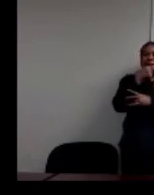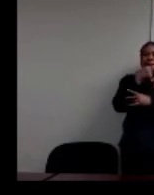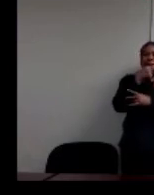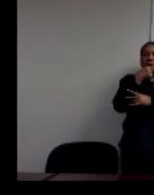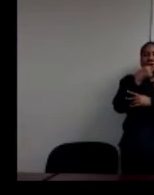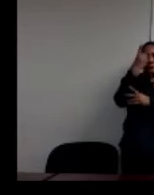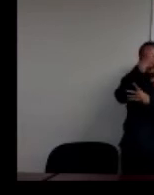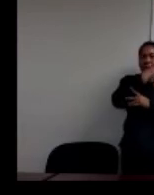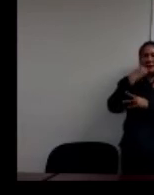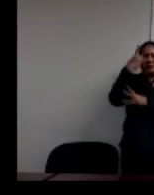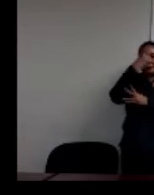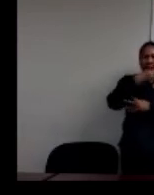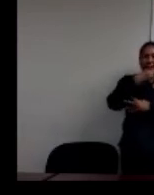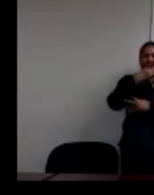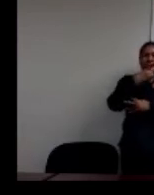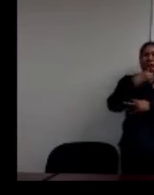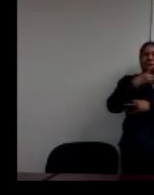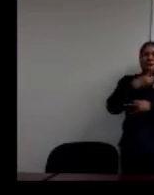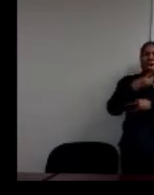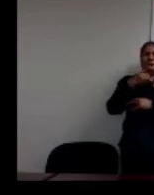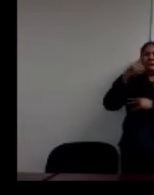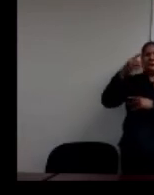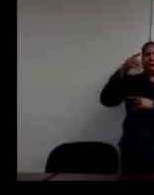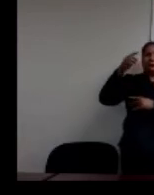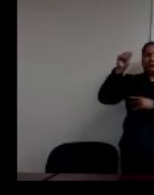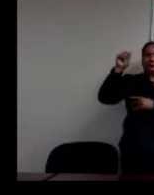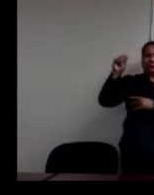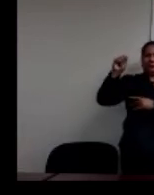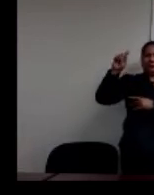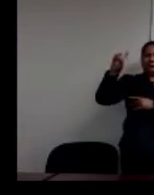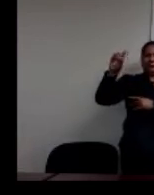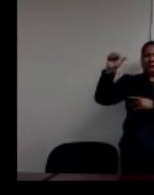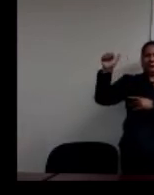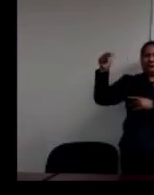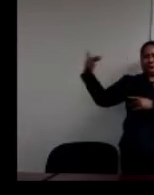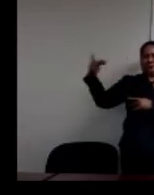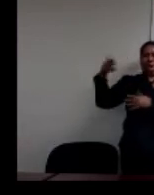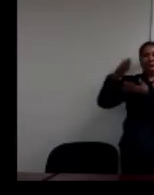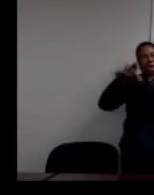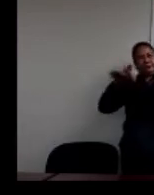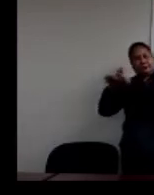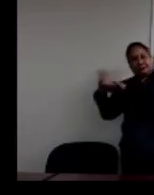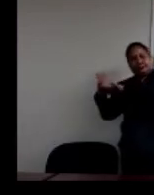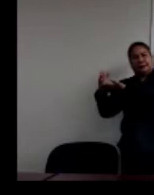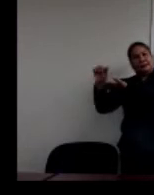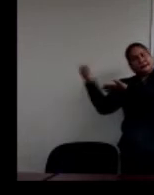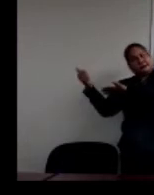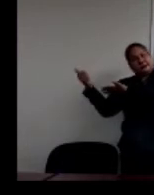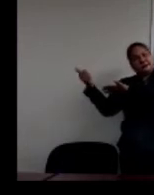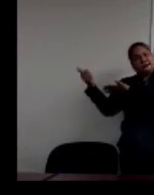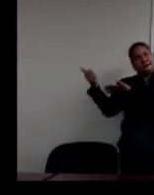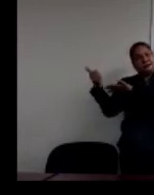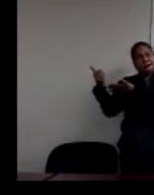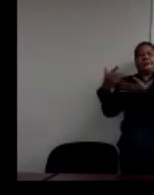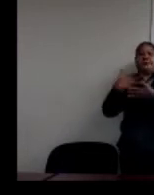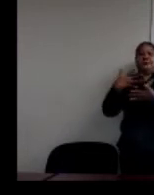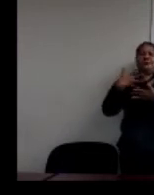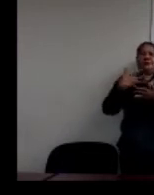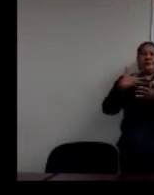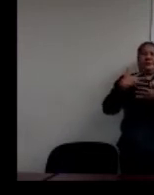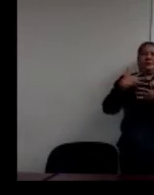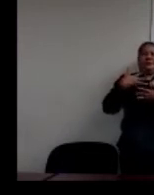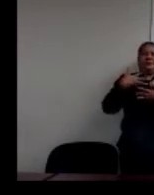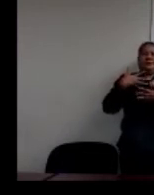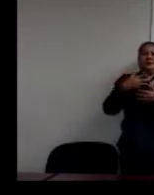el diagnóstico de trastorno por déficit de la atención y hiperactividad, y aparte tiene un dato de depresión, ya sea